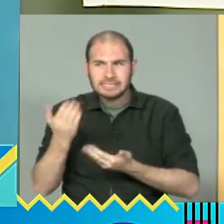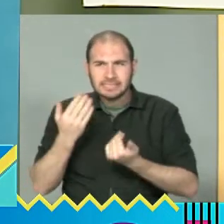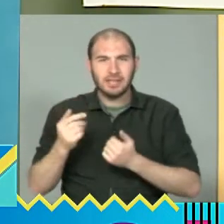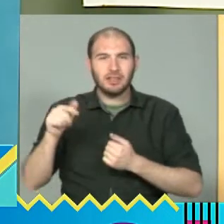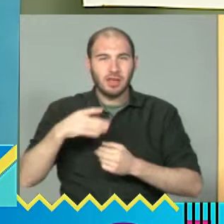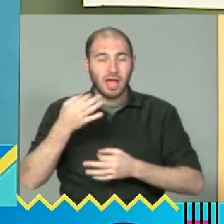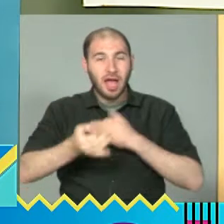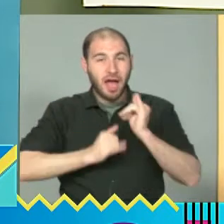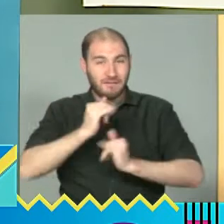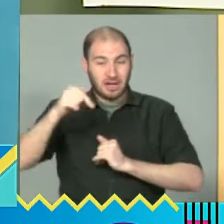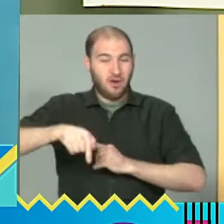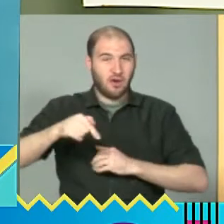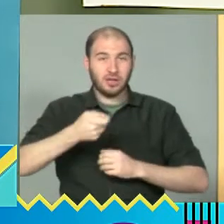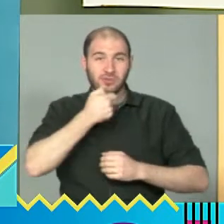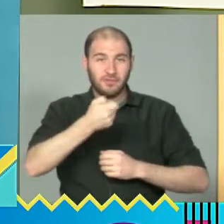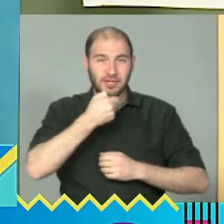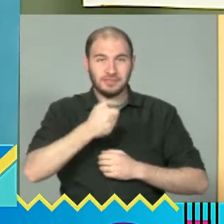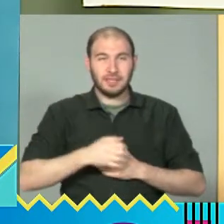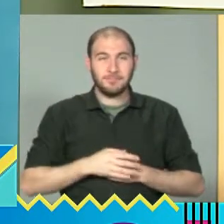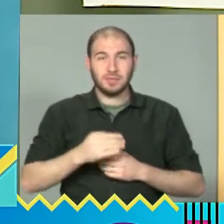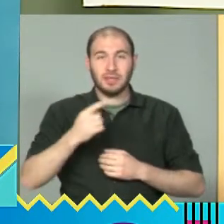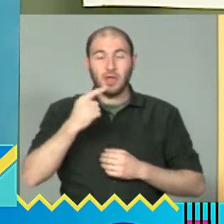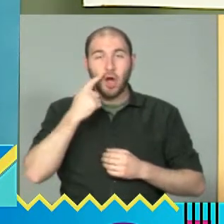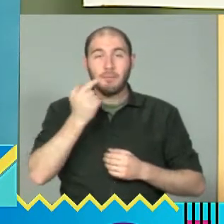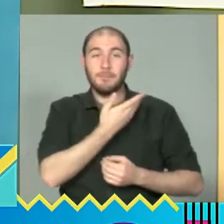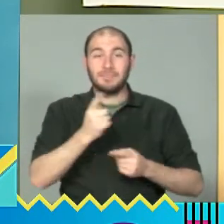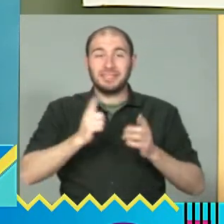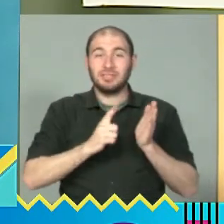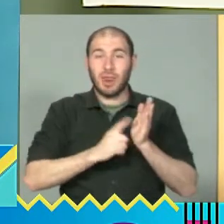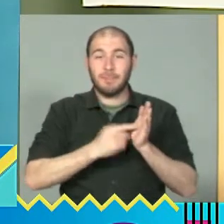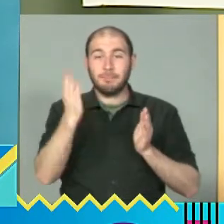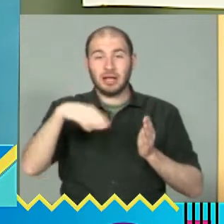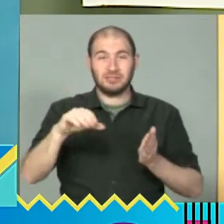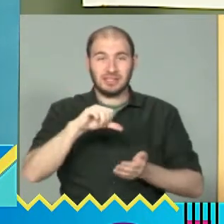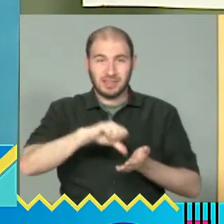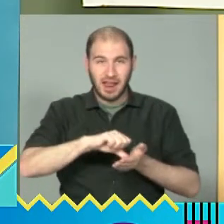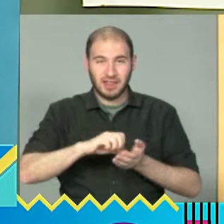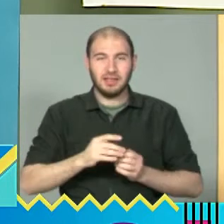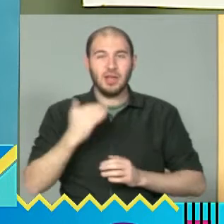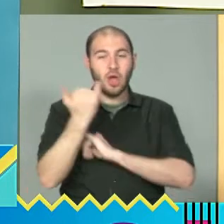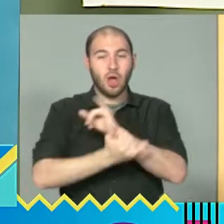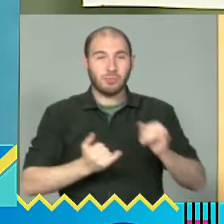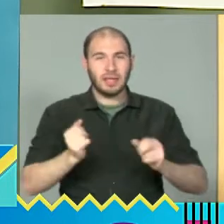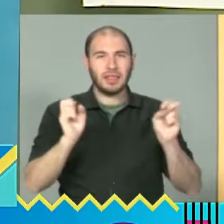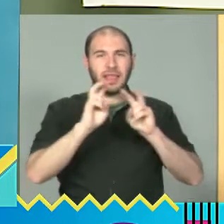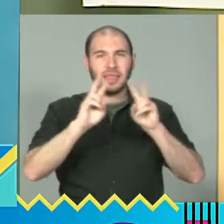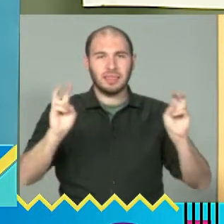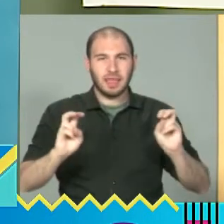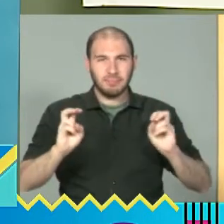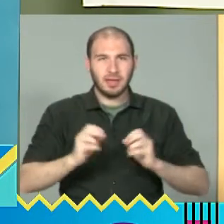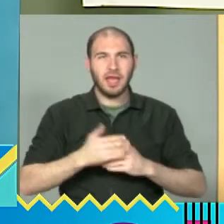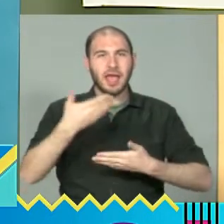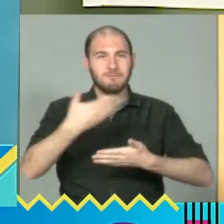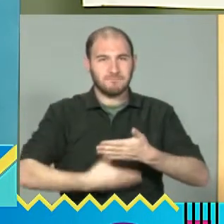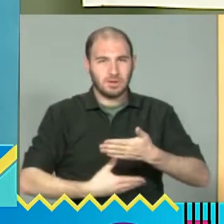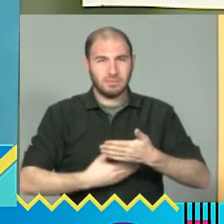las que hablaron justamente hoy. En conferencia de prensa, Federico Sturzenegger, titular del Banco Central, habló en el marco de dar un